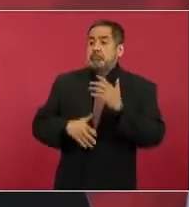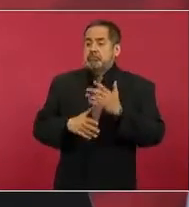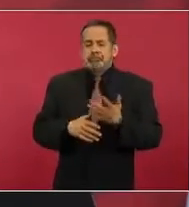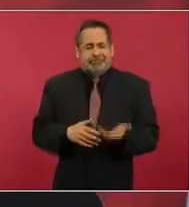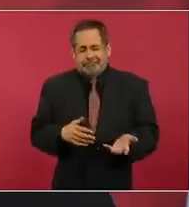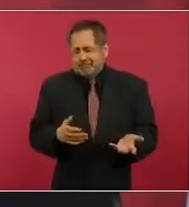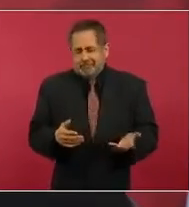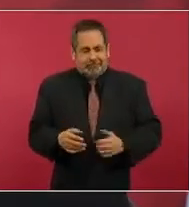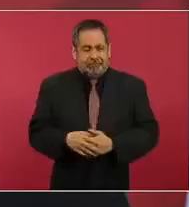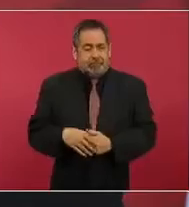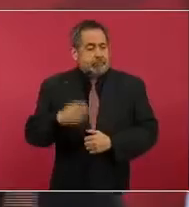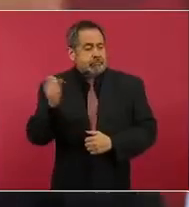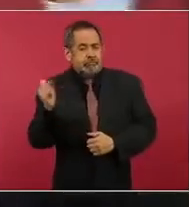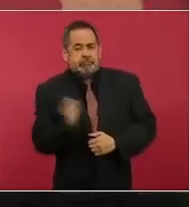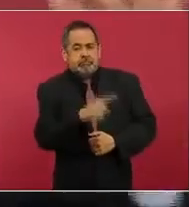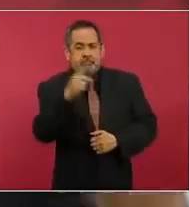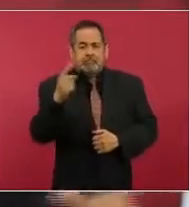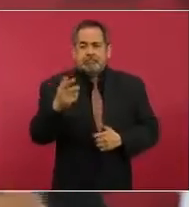Y él